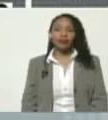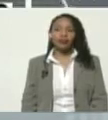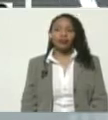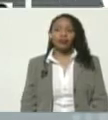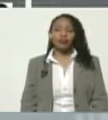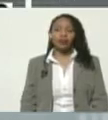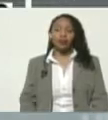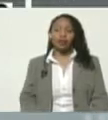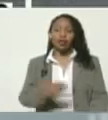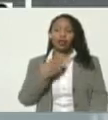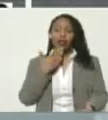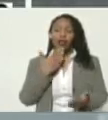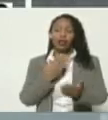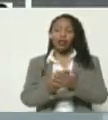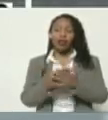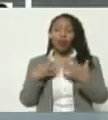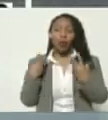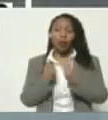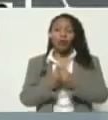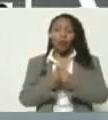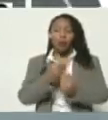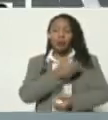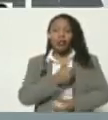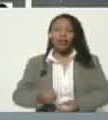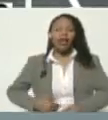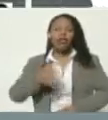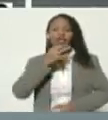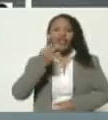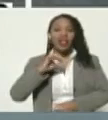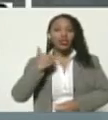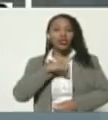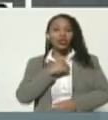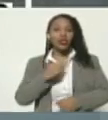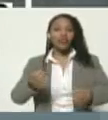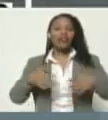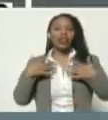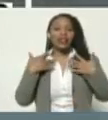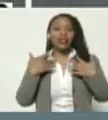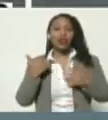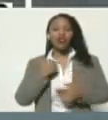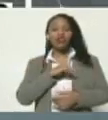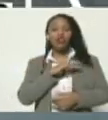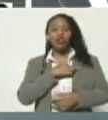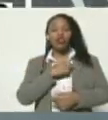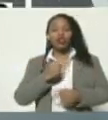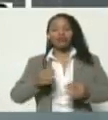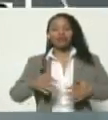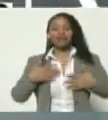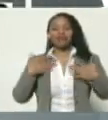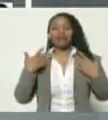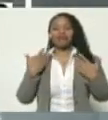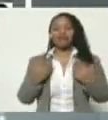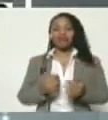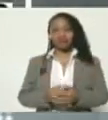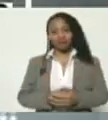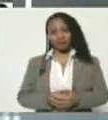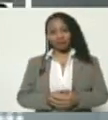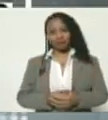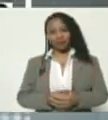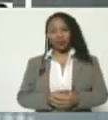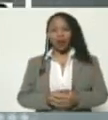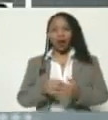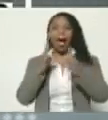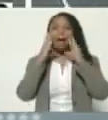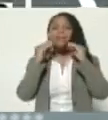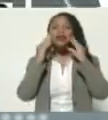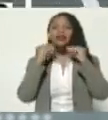Gracias, compañero presidente. Bueno, no, en verdad estamos muy contentos. Nosotros estamos emocionados, ¿no? Con las